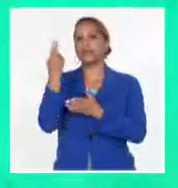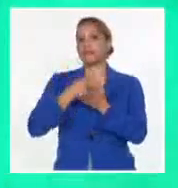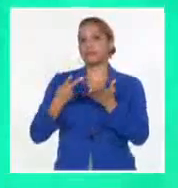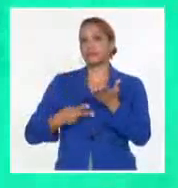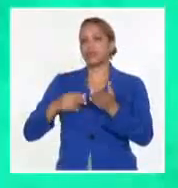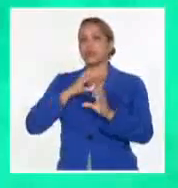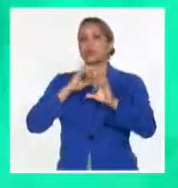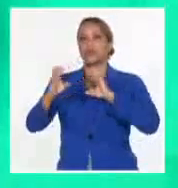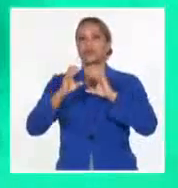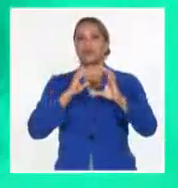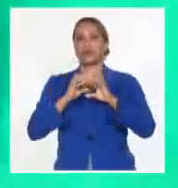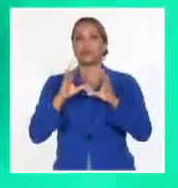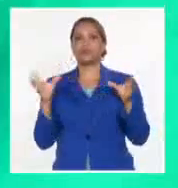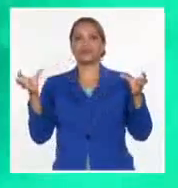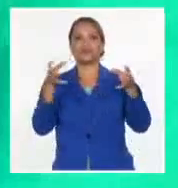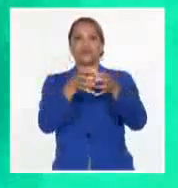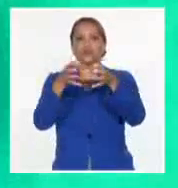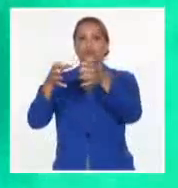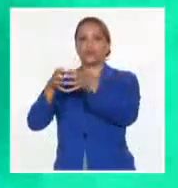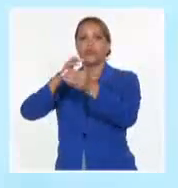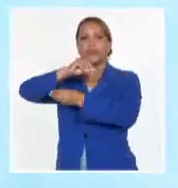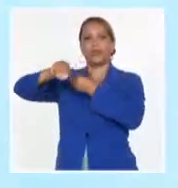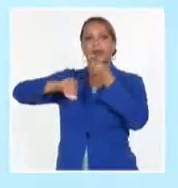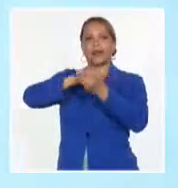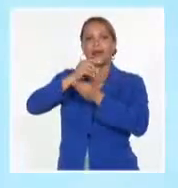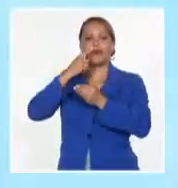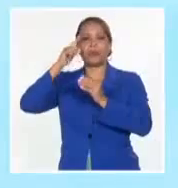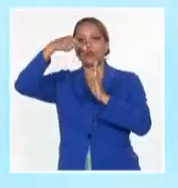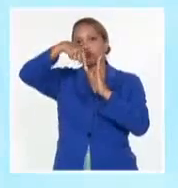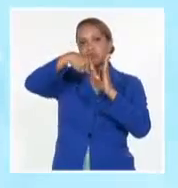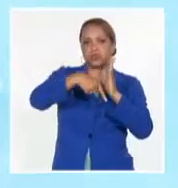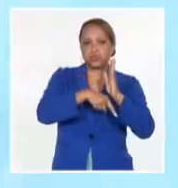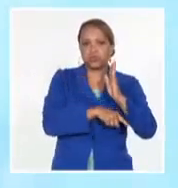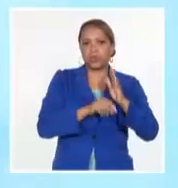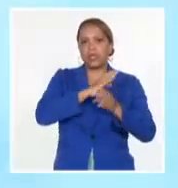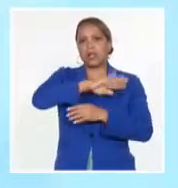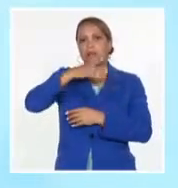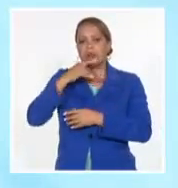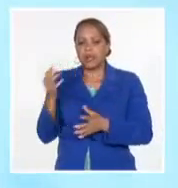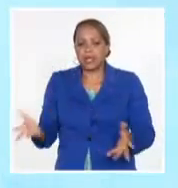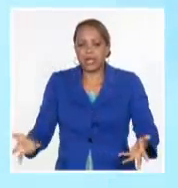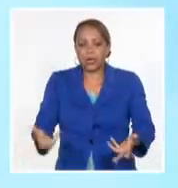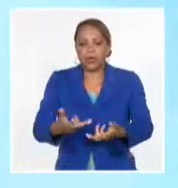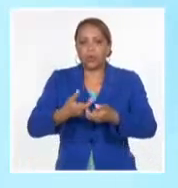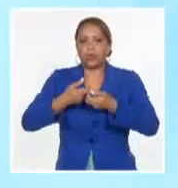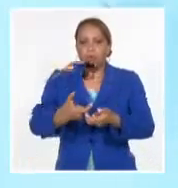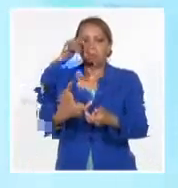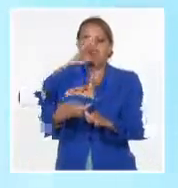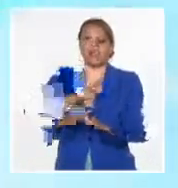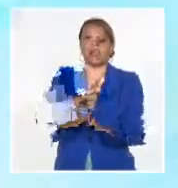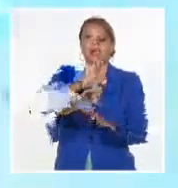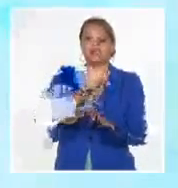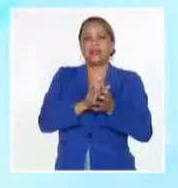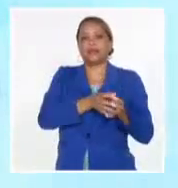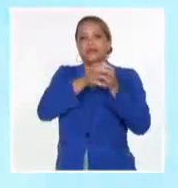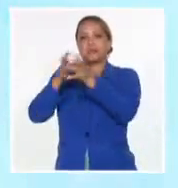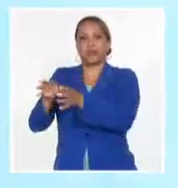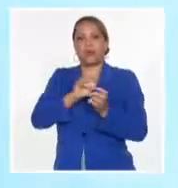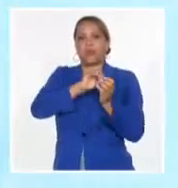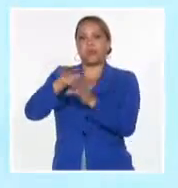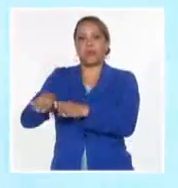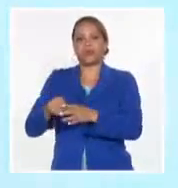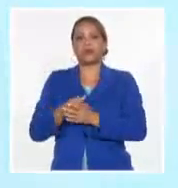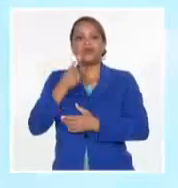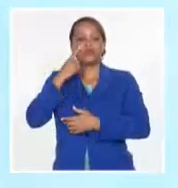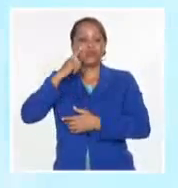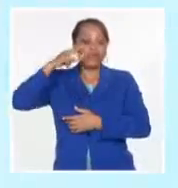Comunicación. Hicieron grupos de relevo para bajar a las profundidades, extraían las latas y las llevaban a la orilla. Tú miras para el fondo y es el